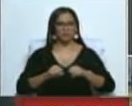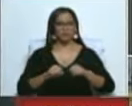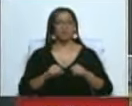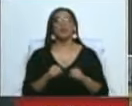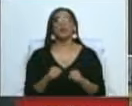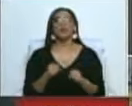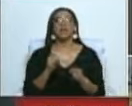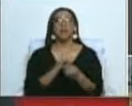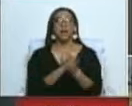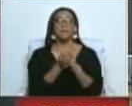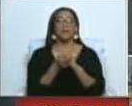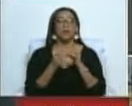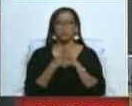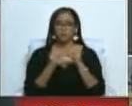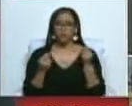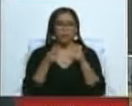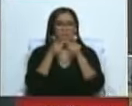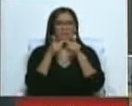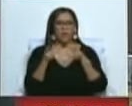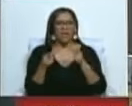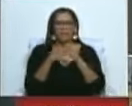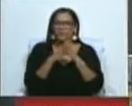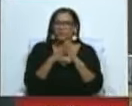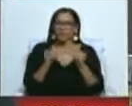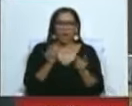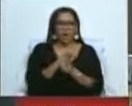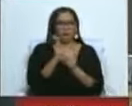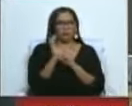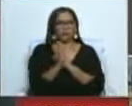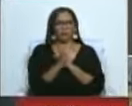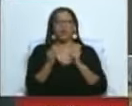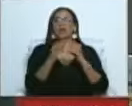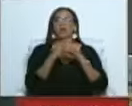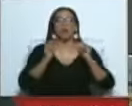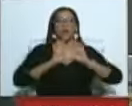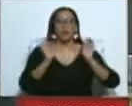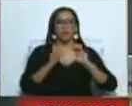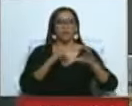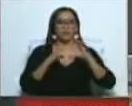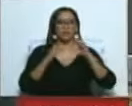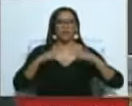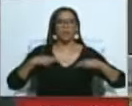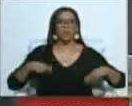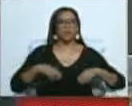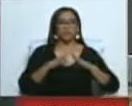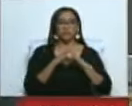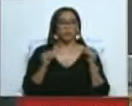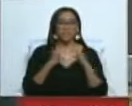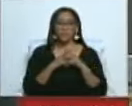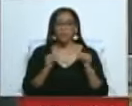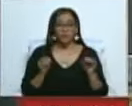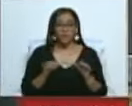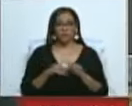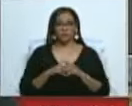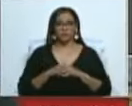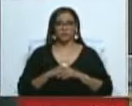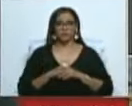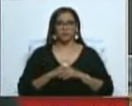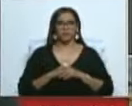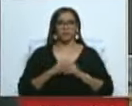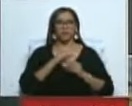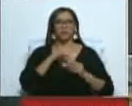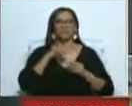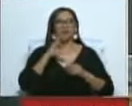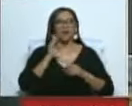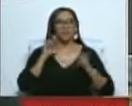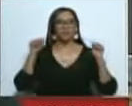Dominantes y cambiaron todo el lenguaje, toda la cultura, toda la forma comunicacional de la humanidad, toda, toda. Nosotros estamos